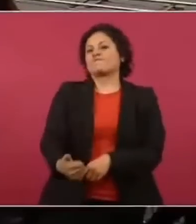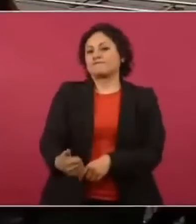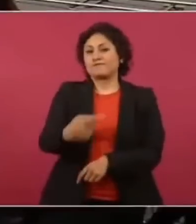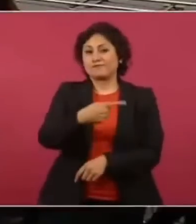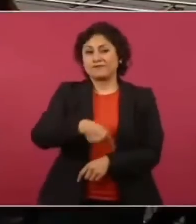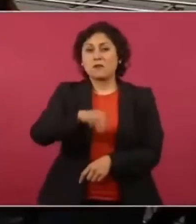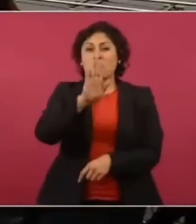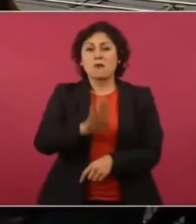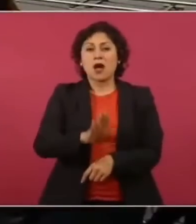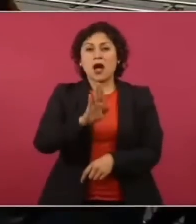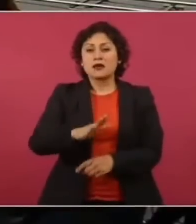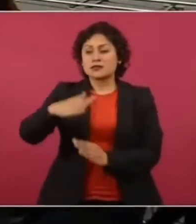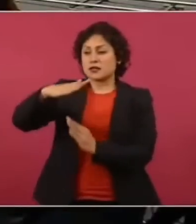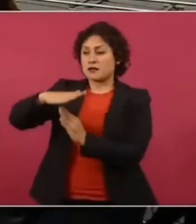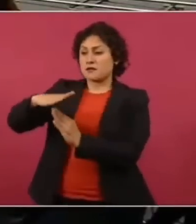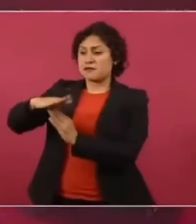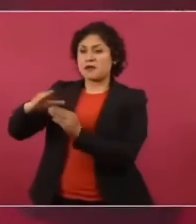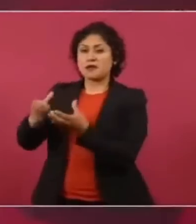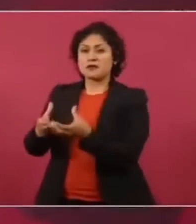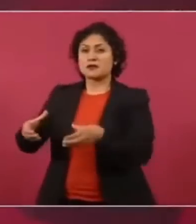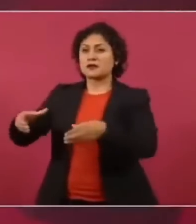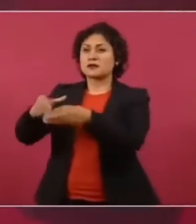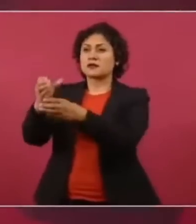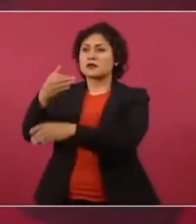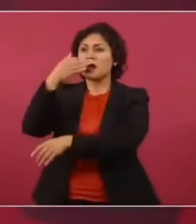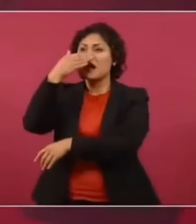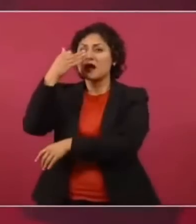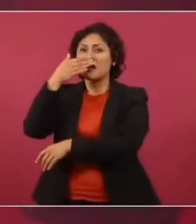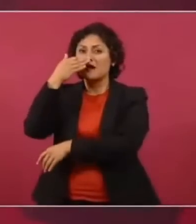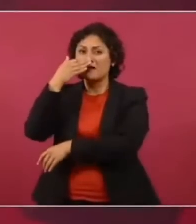florero, está de adorno,